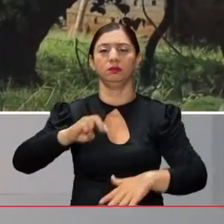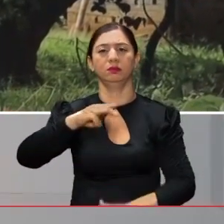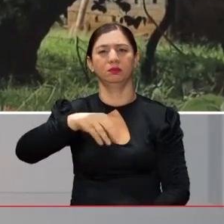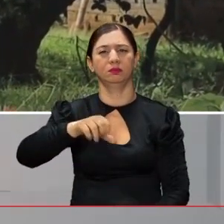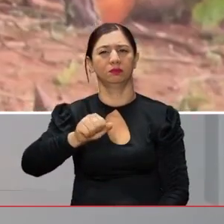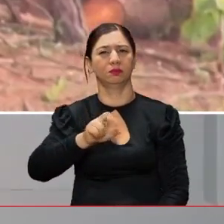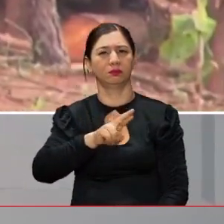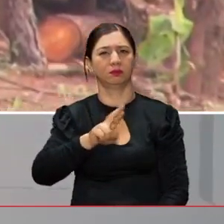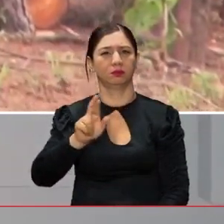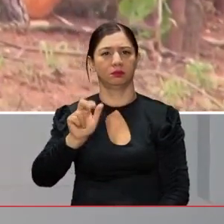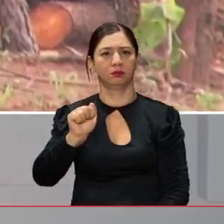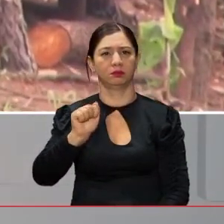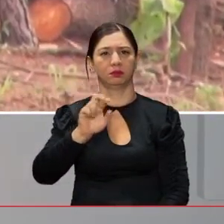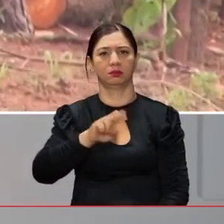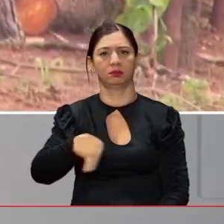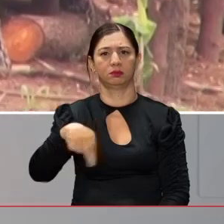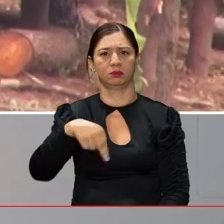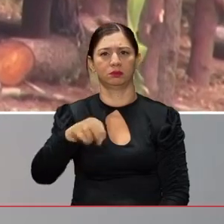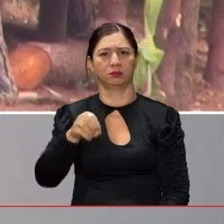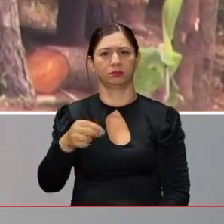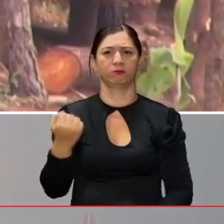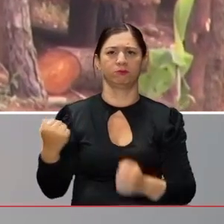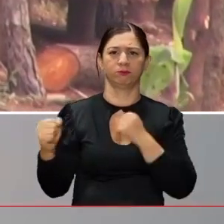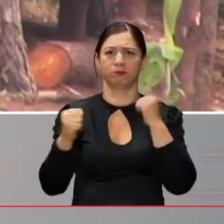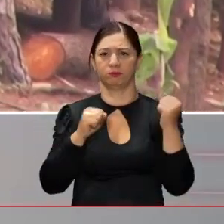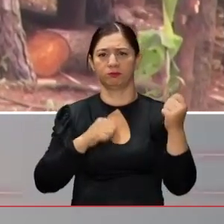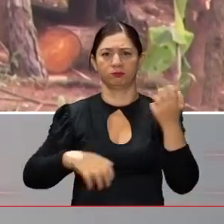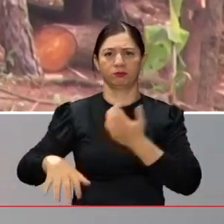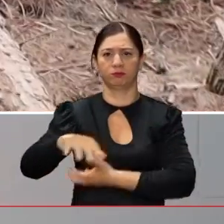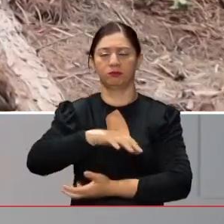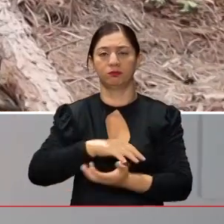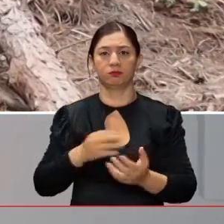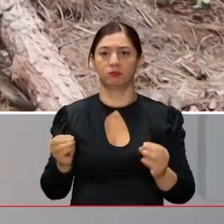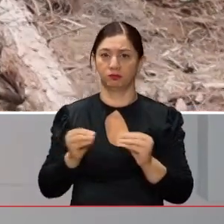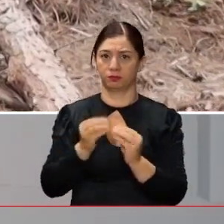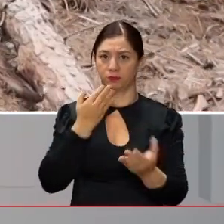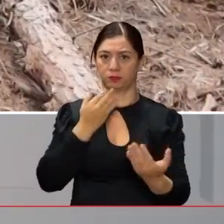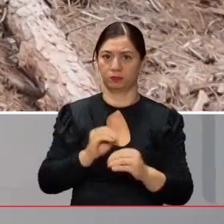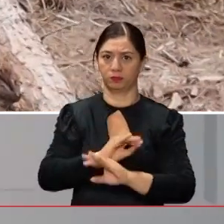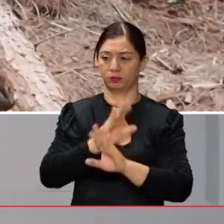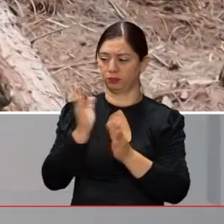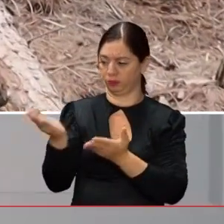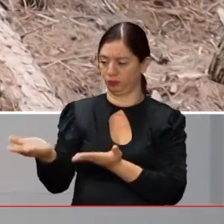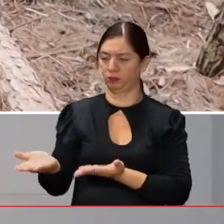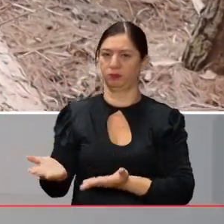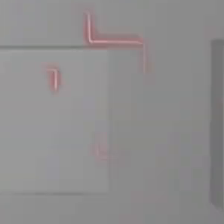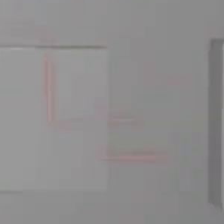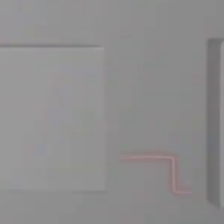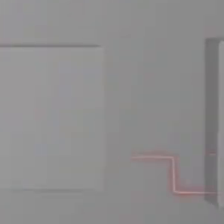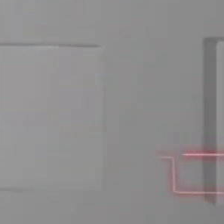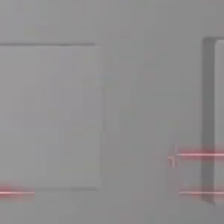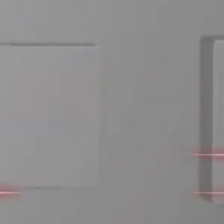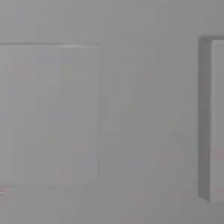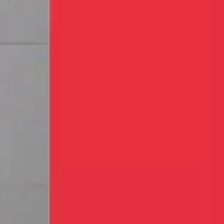generando ese conflicto. Juan Paulo Velasco nos amplía esta noticia. Buen día, bienvenido.